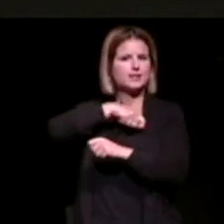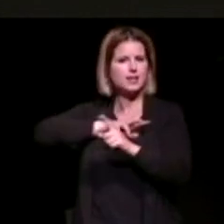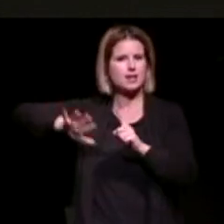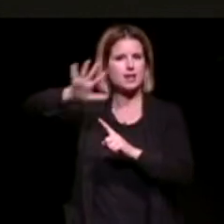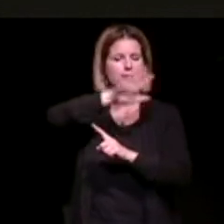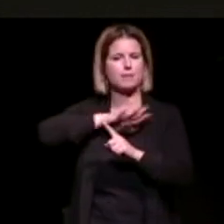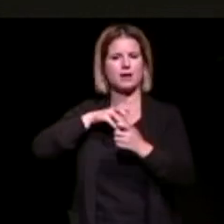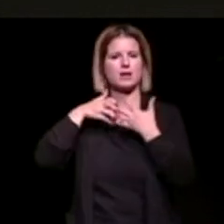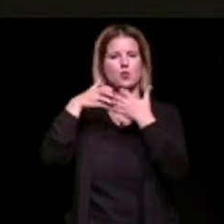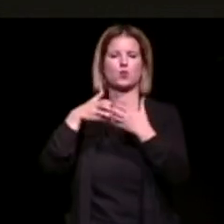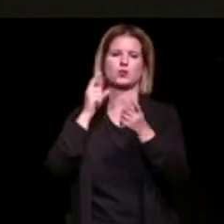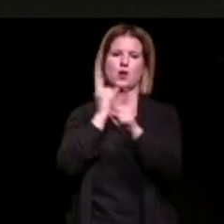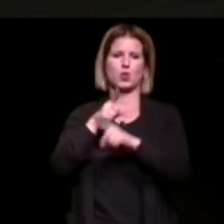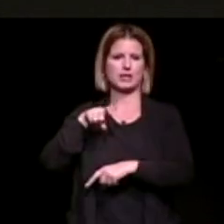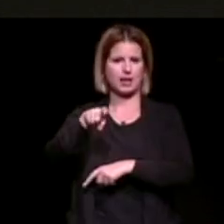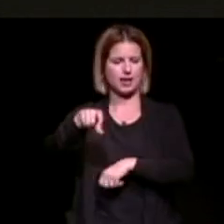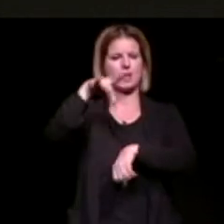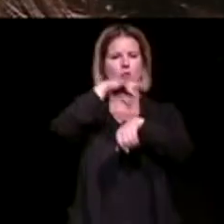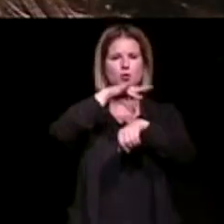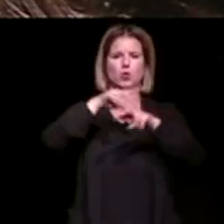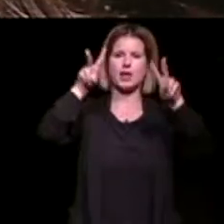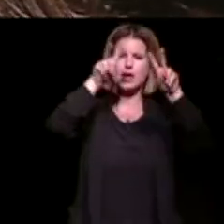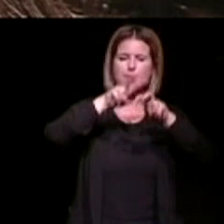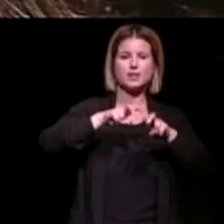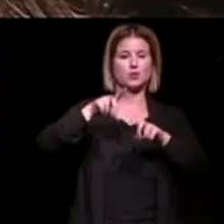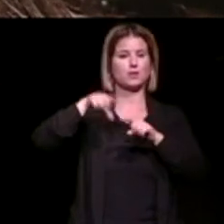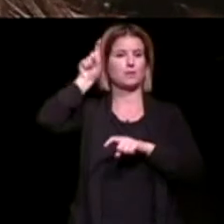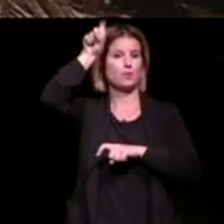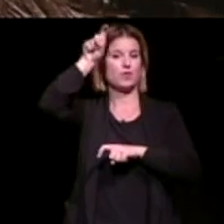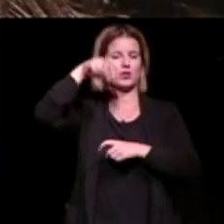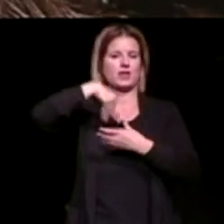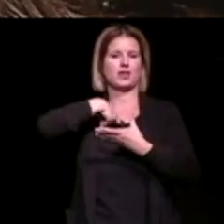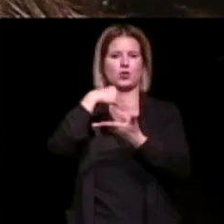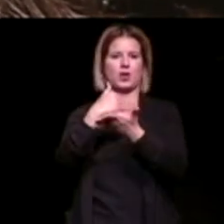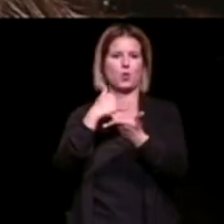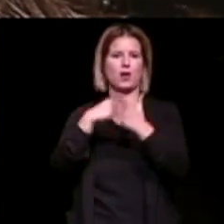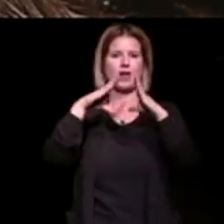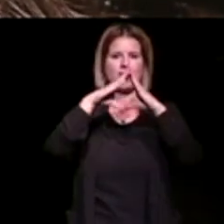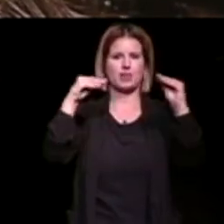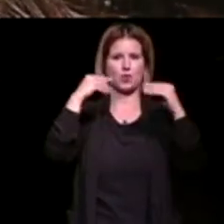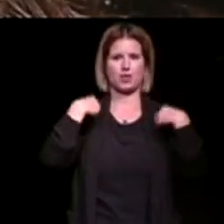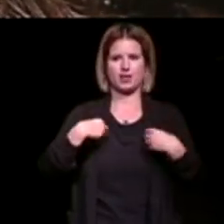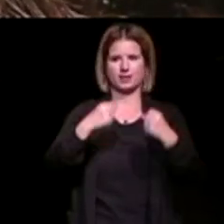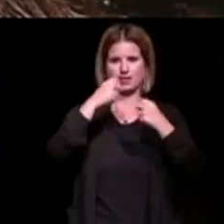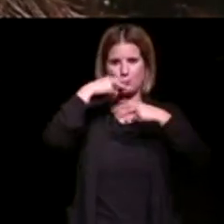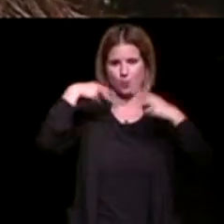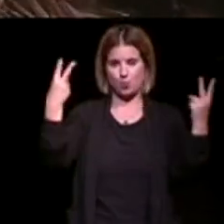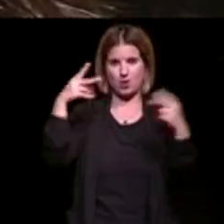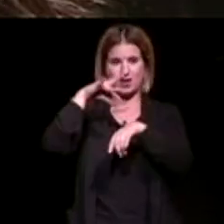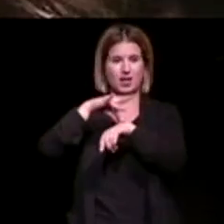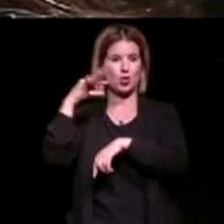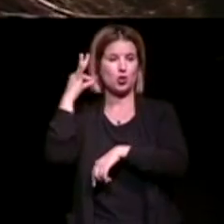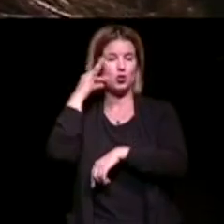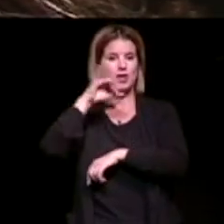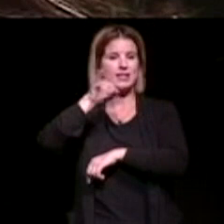lucha contra esta enfermedad doctora investigadora y profesora de la escuela andaluza de salud pública la doctora Sánchez figura como